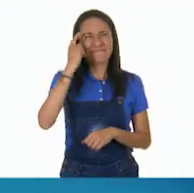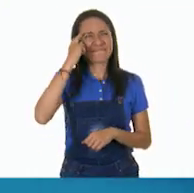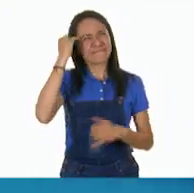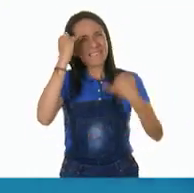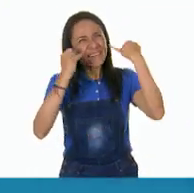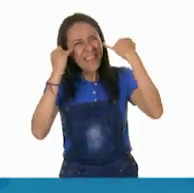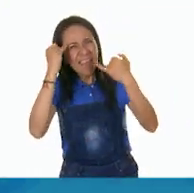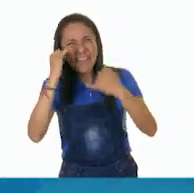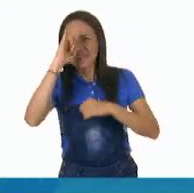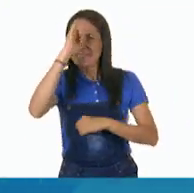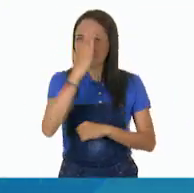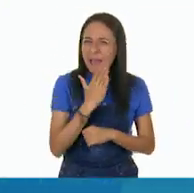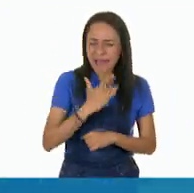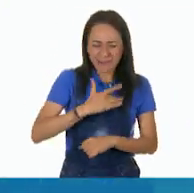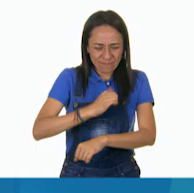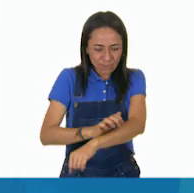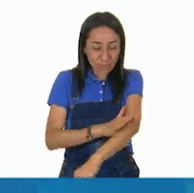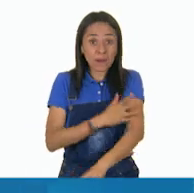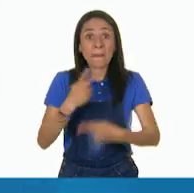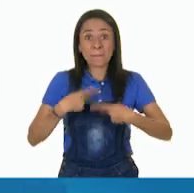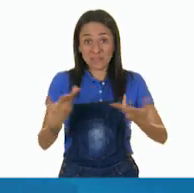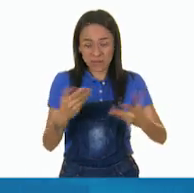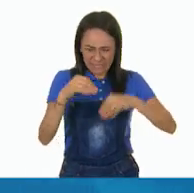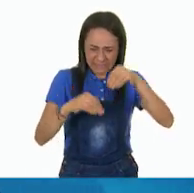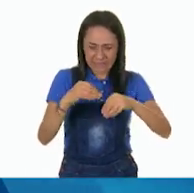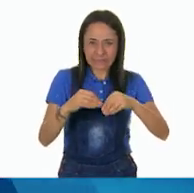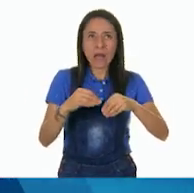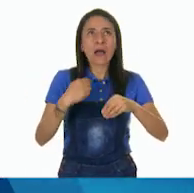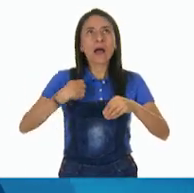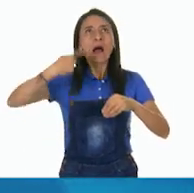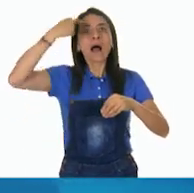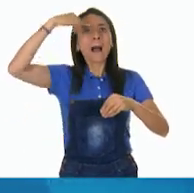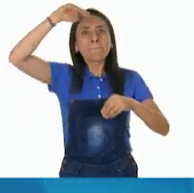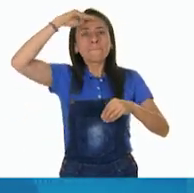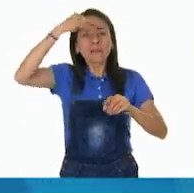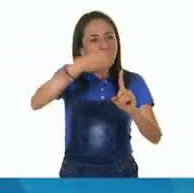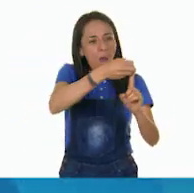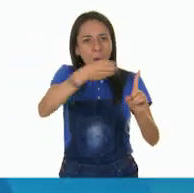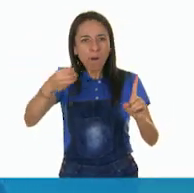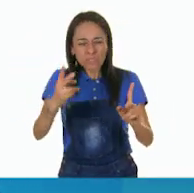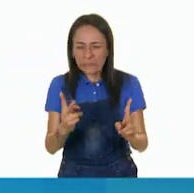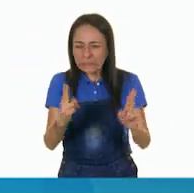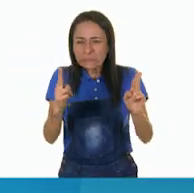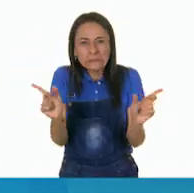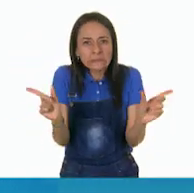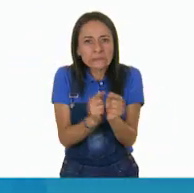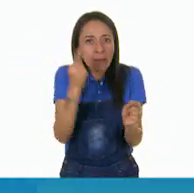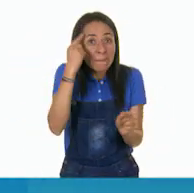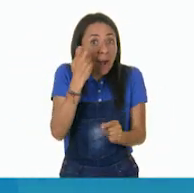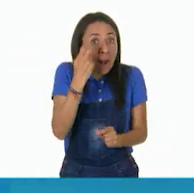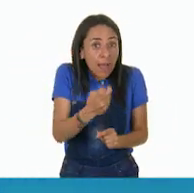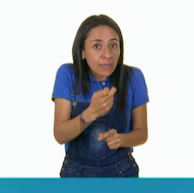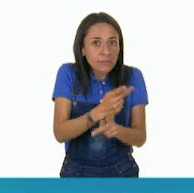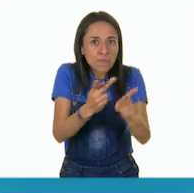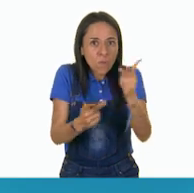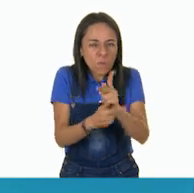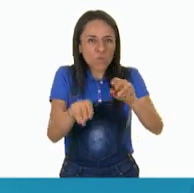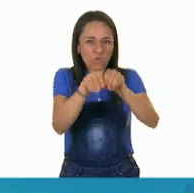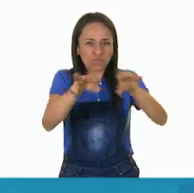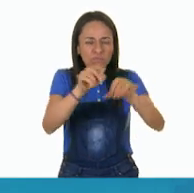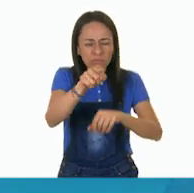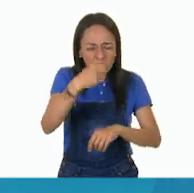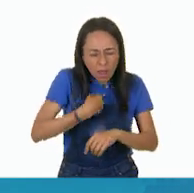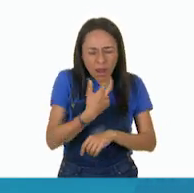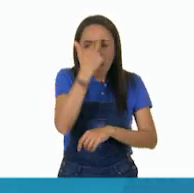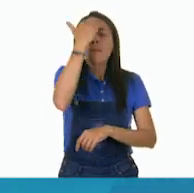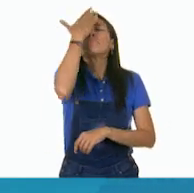emociones los fabricantes buscan frases así de cortas que se convierten en el lema o eslogan de sus productos para que se graben en tu memoria y no nos